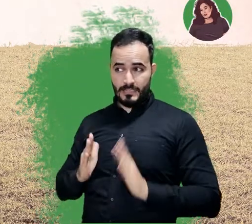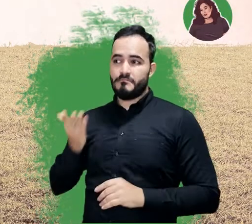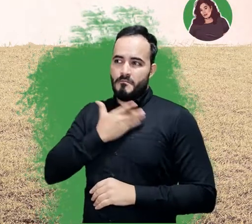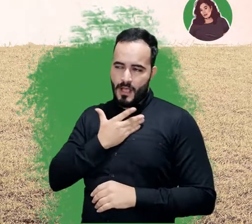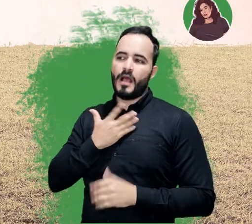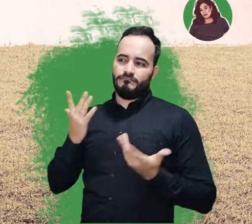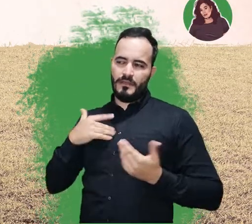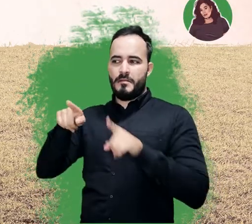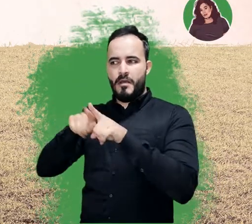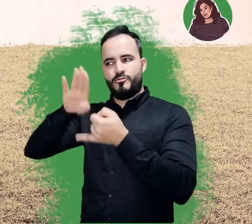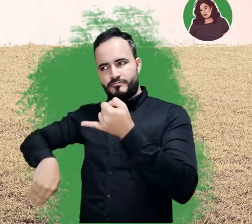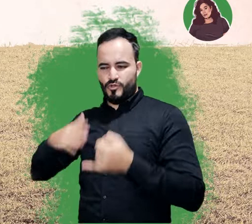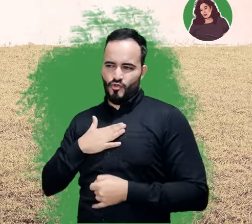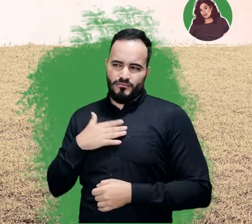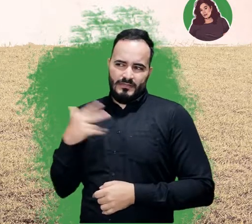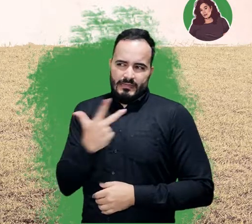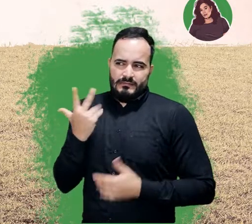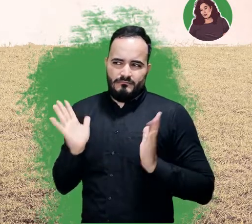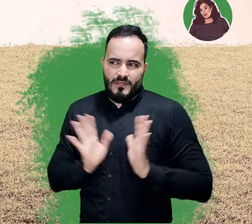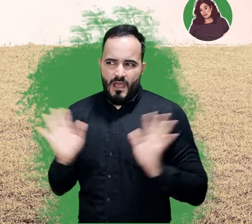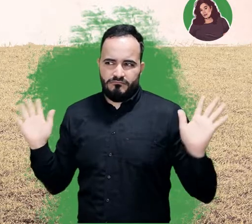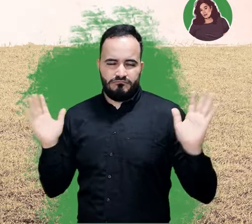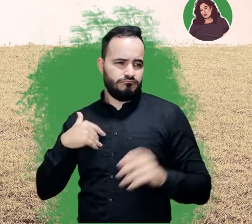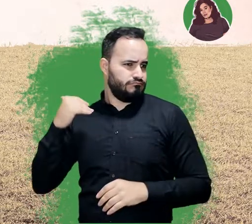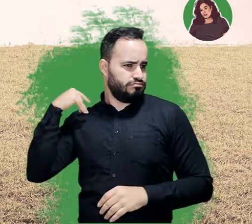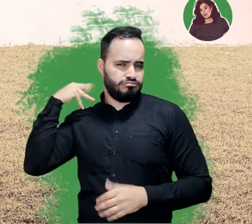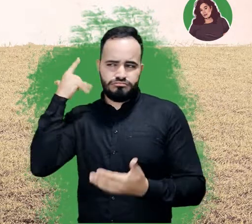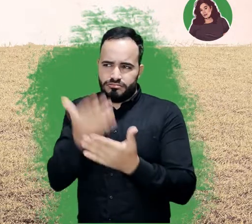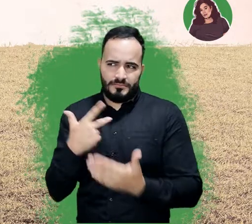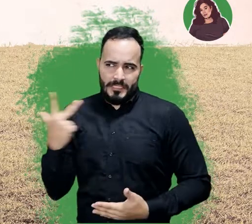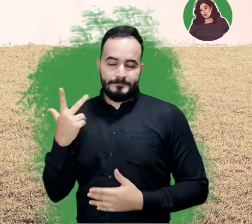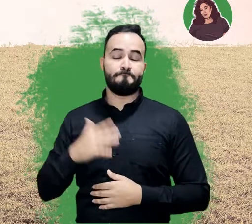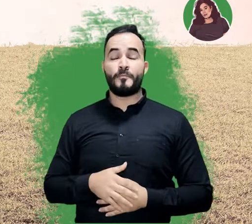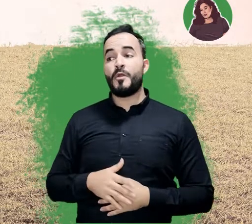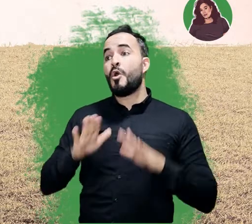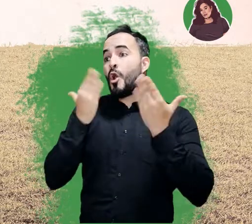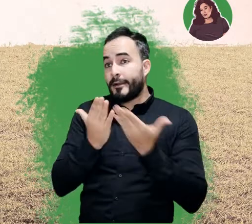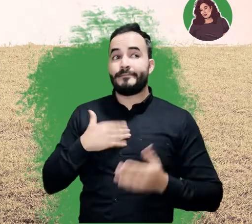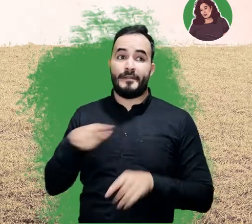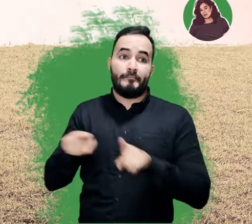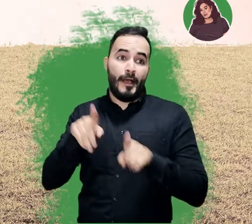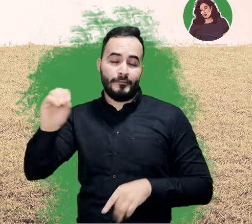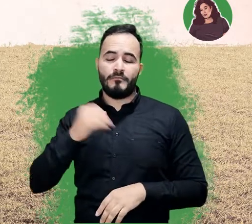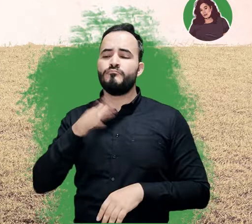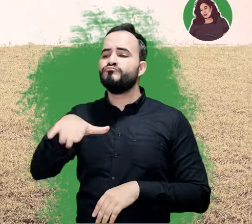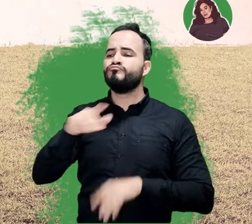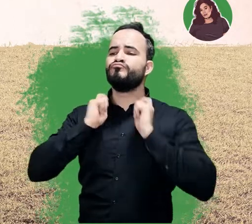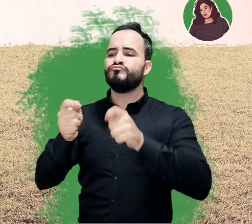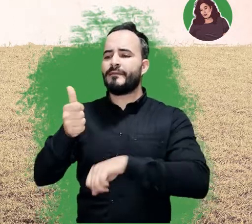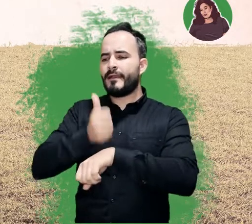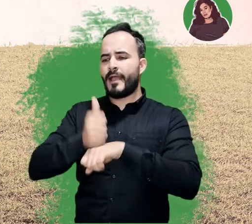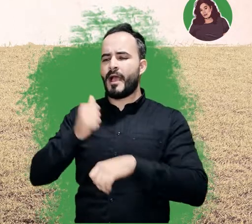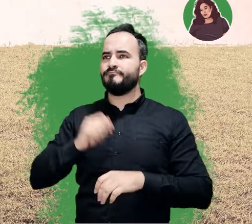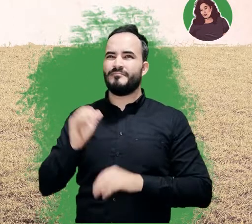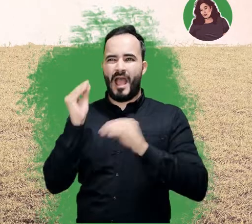mi mamá, mi hermano menor y yo. Siempre hemos sido solo nosotros, pero resulta que en el colegio a Santi le pusieron a realizar el